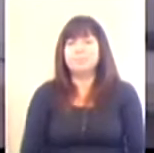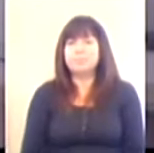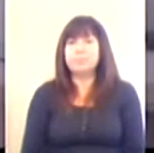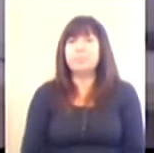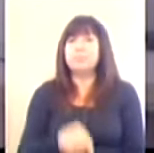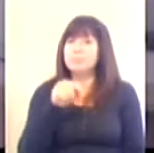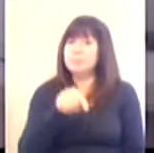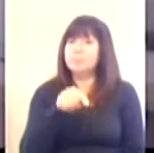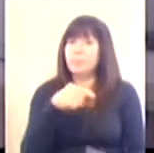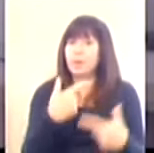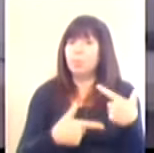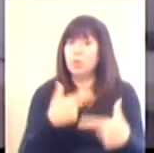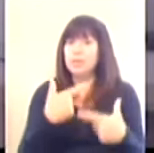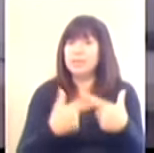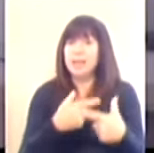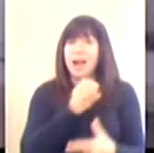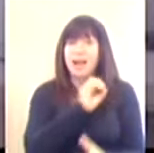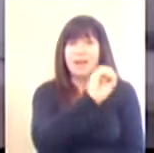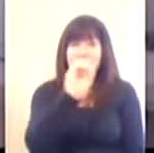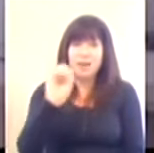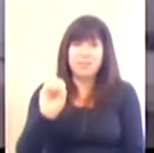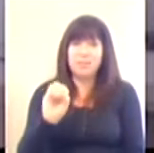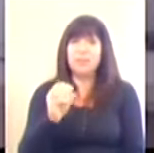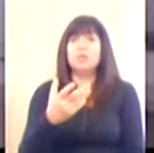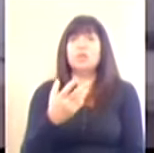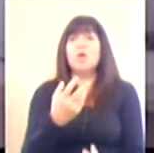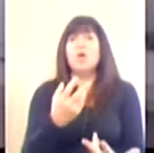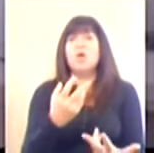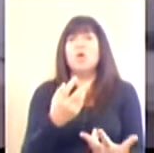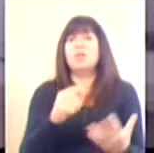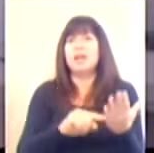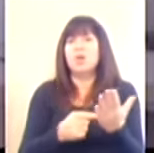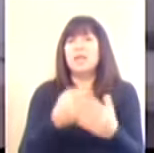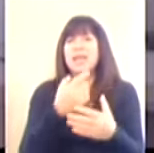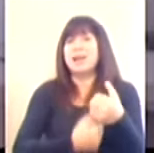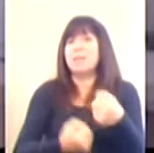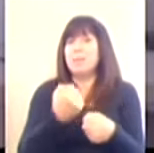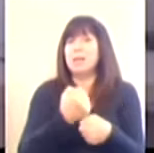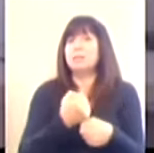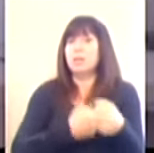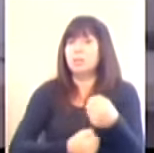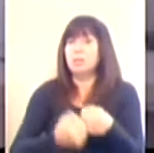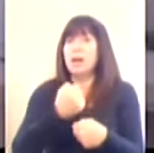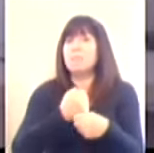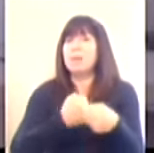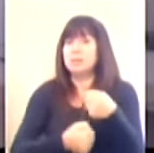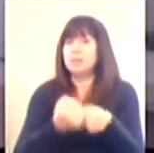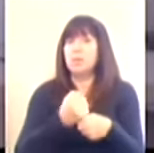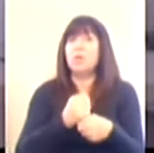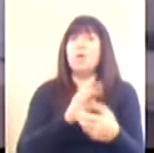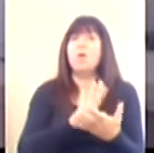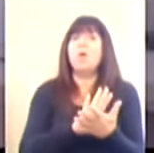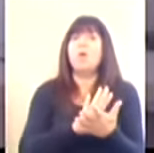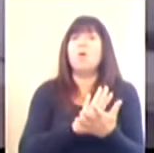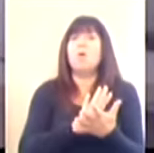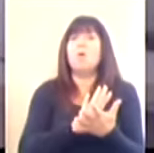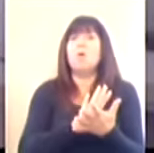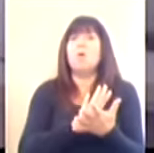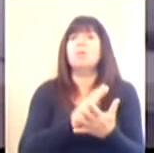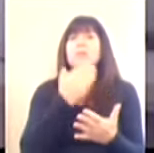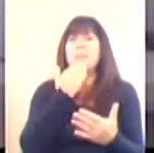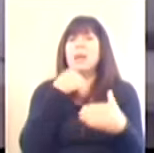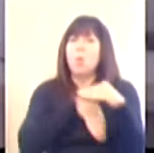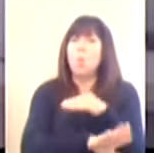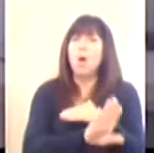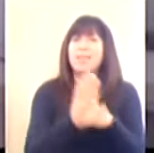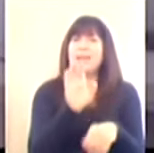tienen que ver con cómo las tecnologías van a ir reemplazándose, y eso lo vemos como, por ejemplo, la gran transformación que va a venir con el almacenamiento eléctrico, que